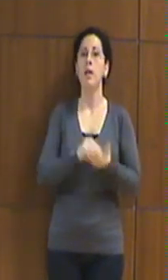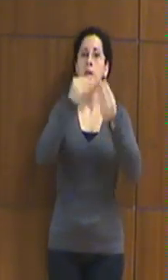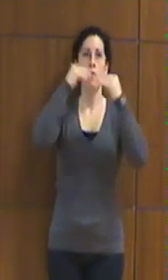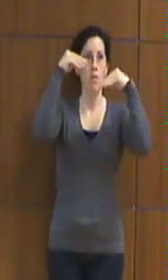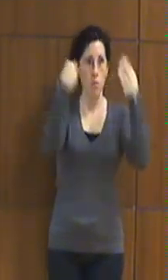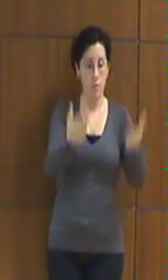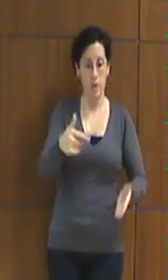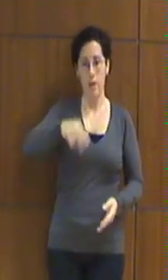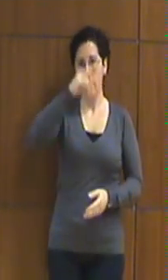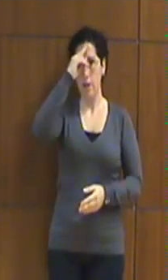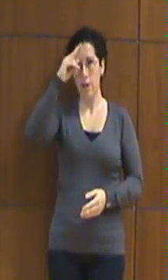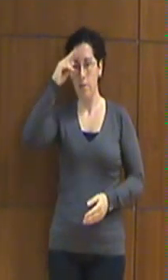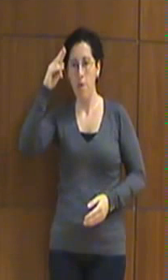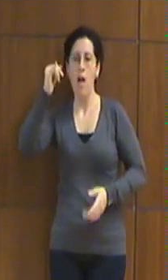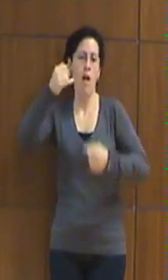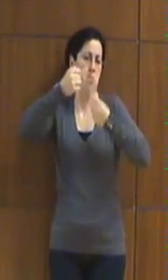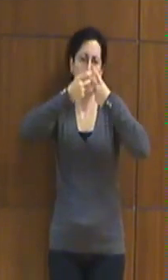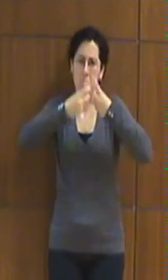tenga 20.000 no sé